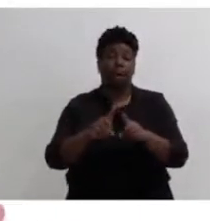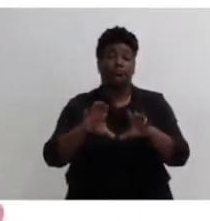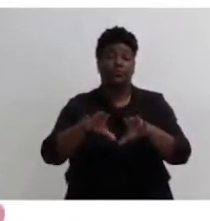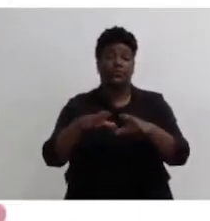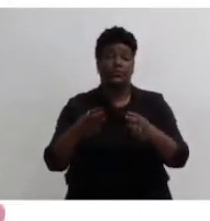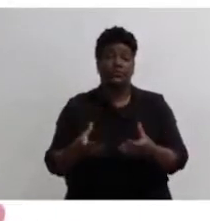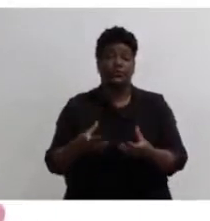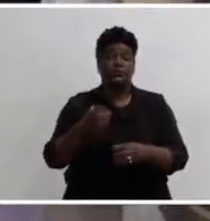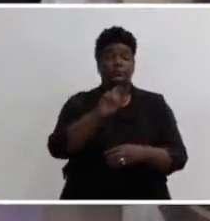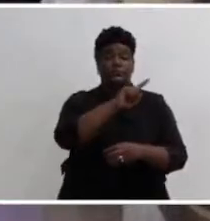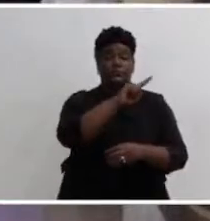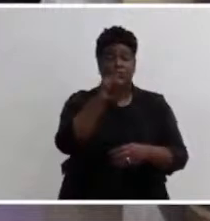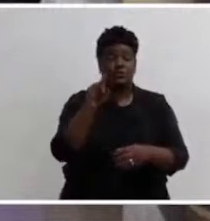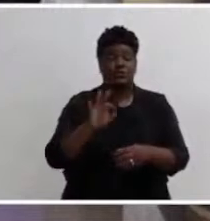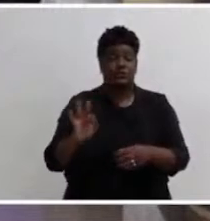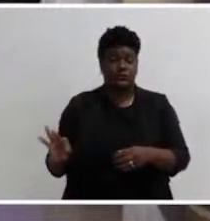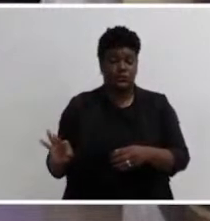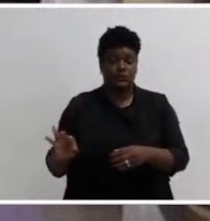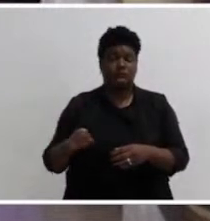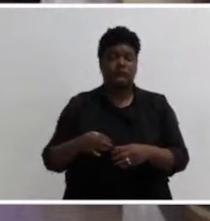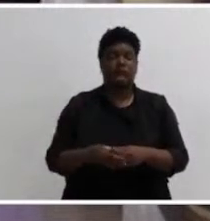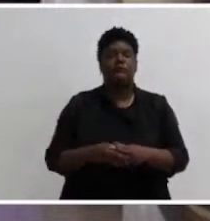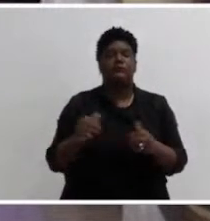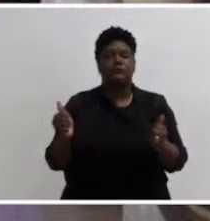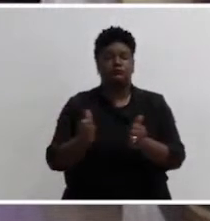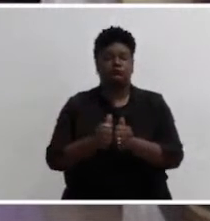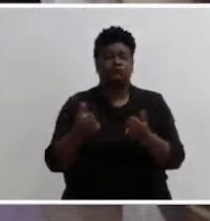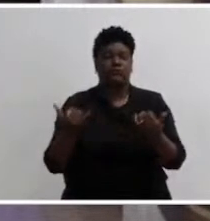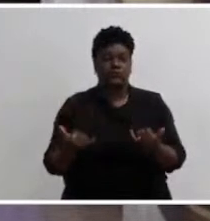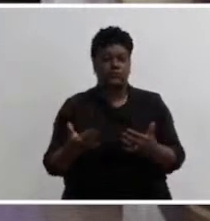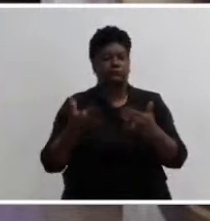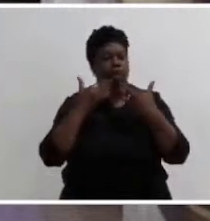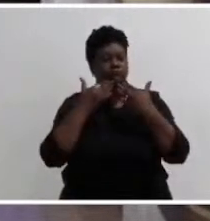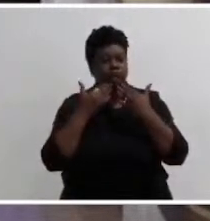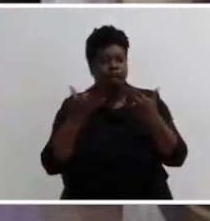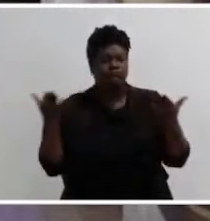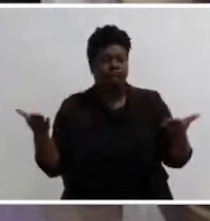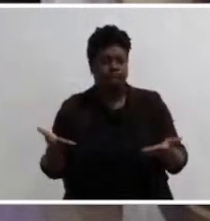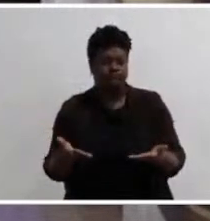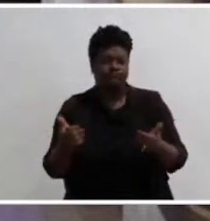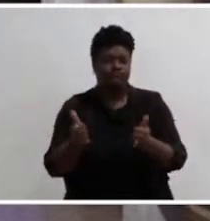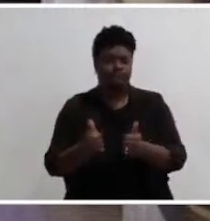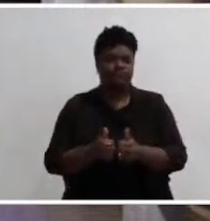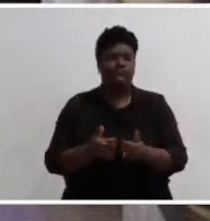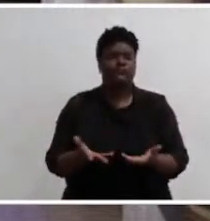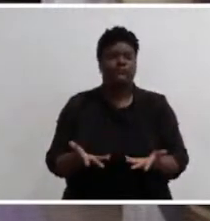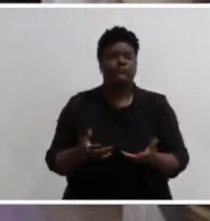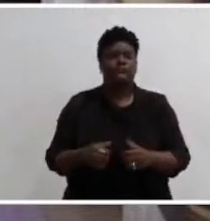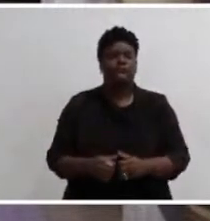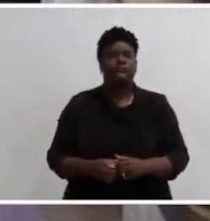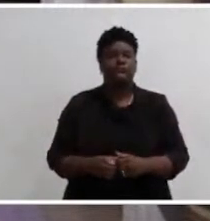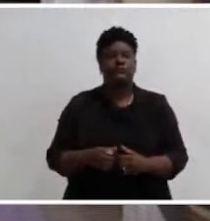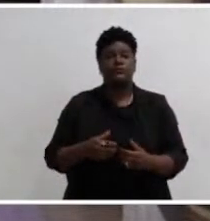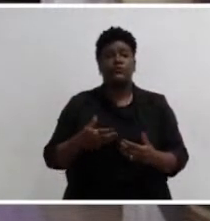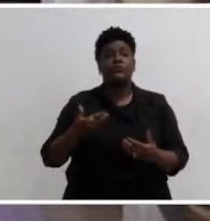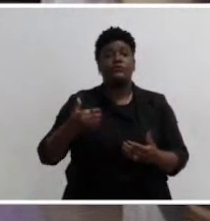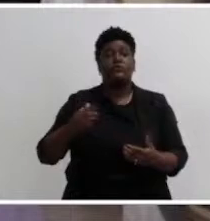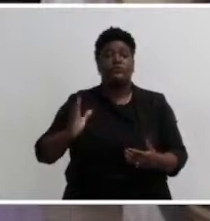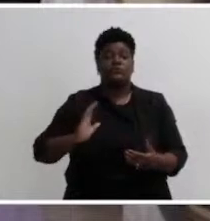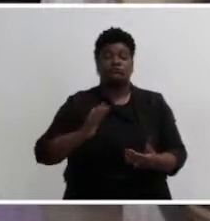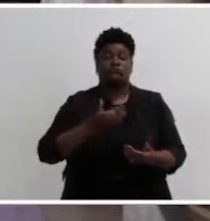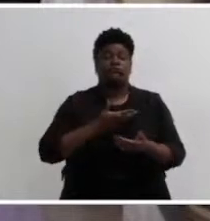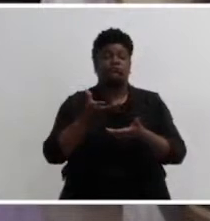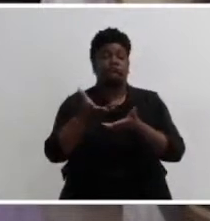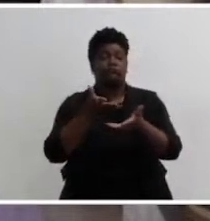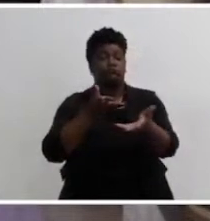diferentes localidades del país que nos acompañan hoy. Muchas gracias por estar aquí. Nuestras conversaciones con el sector